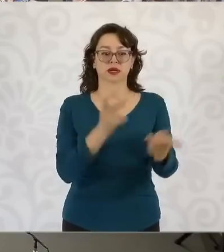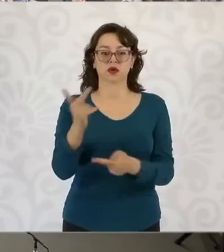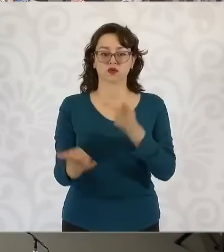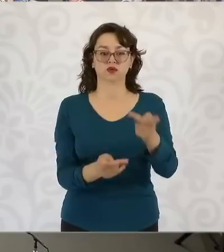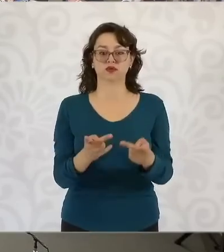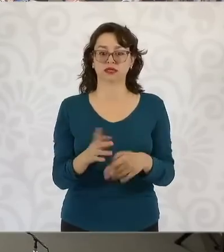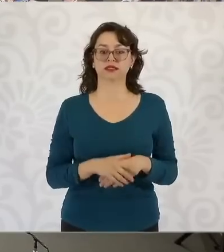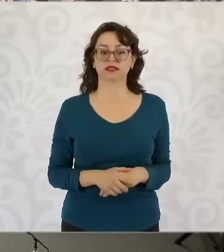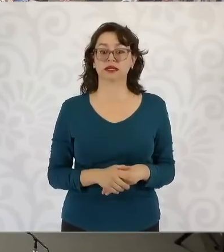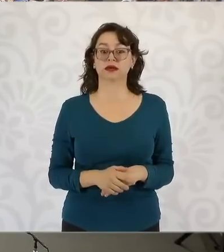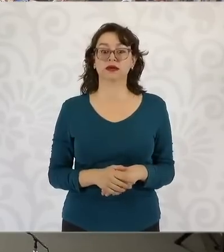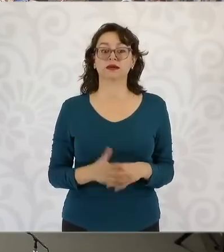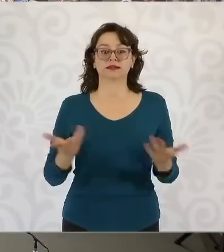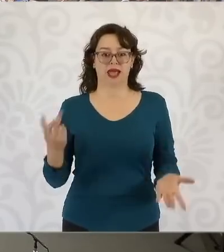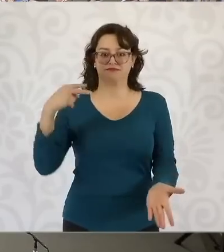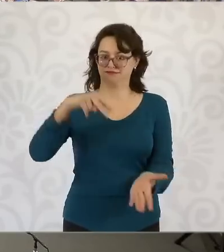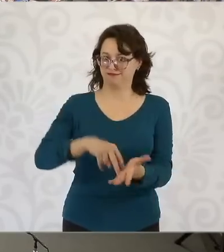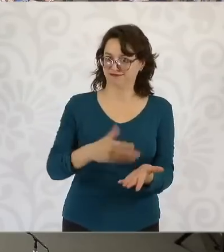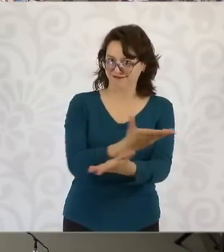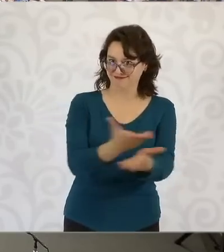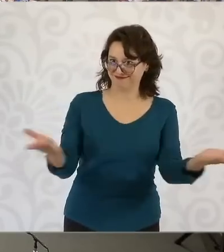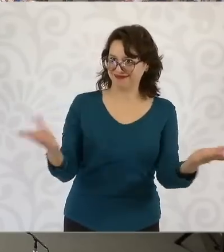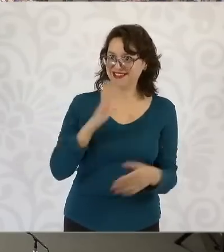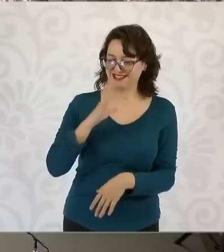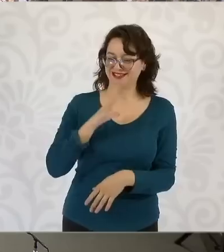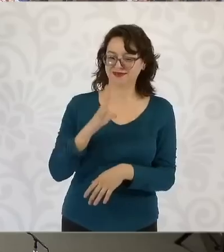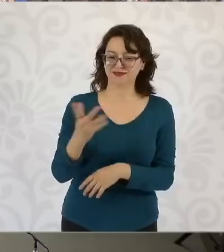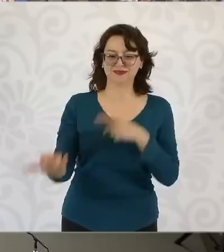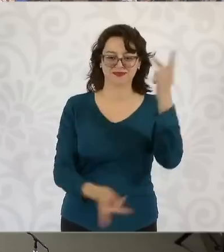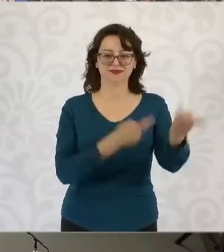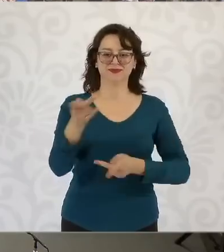manera directa y presencial. Acá.